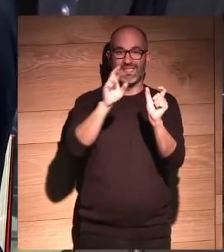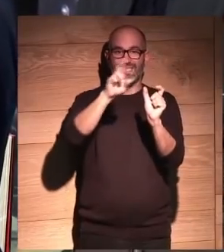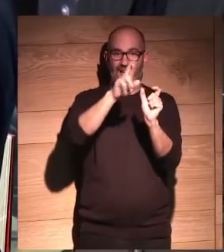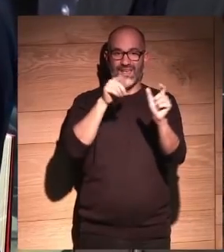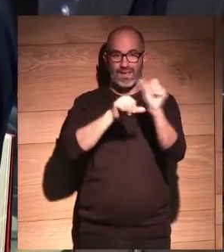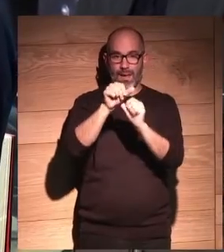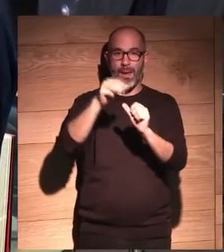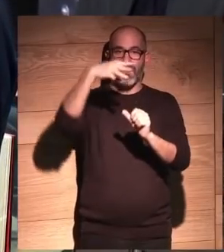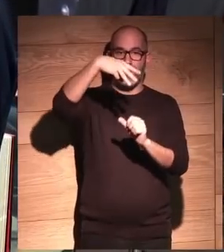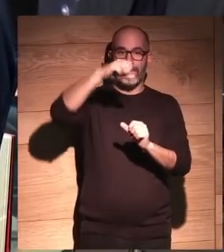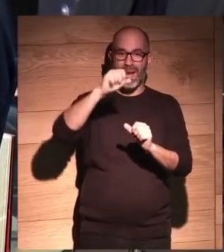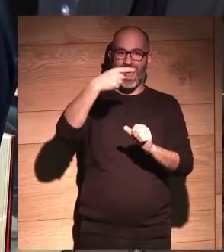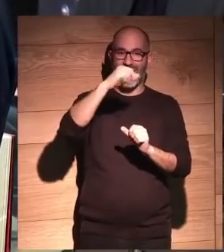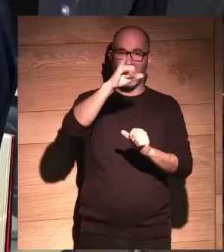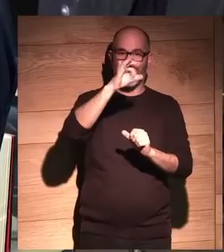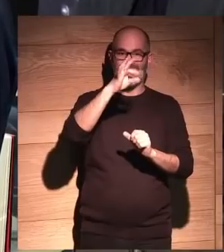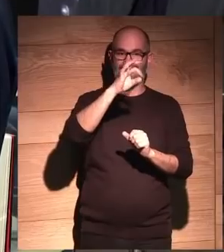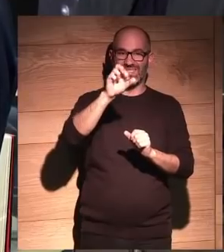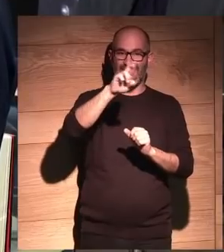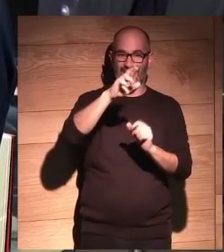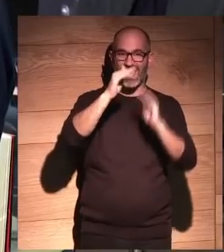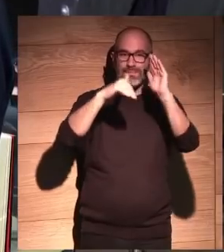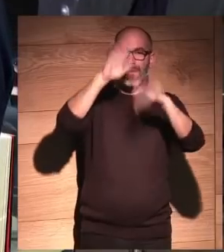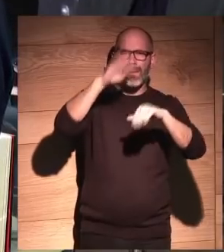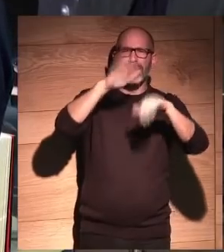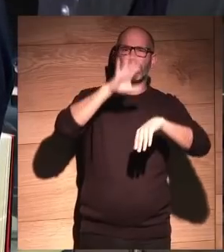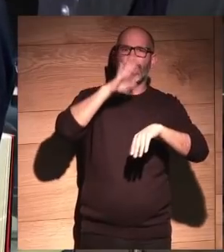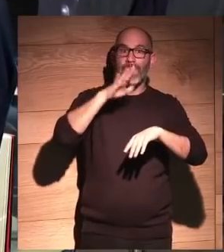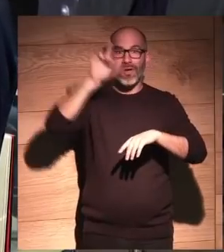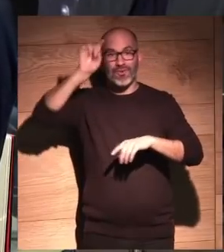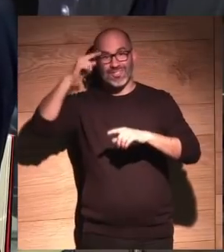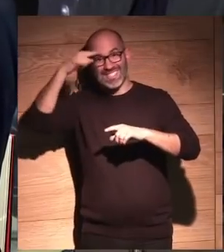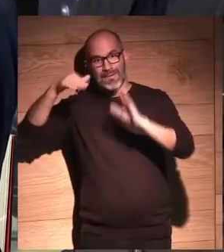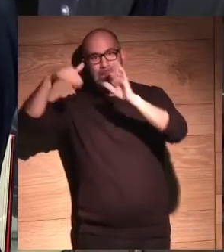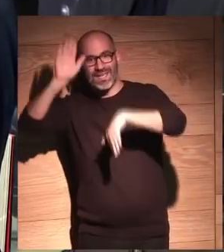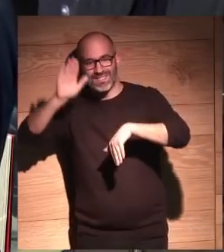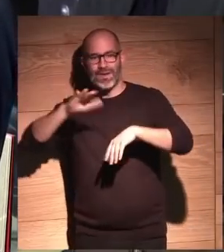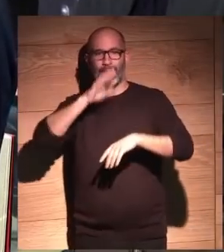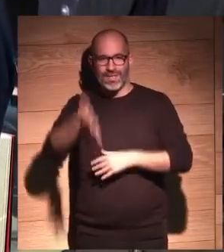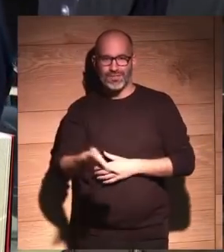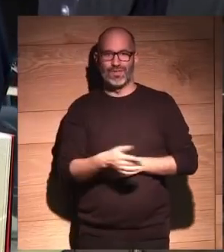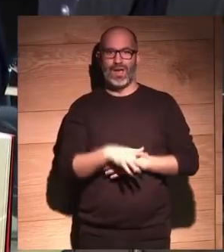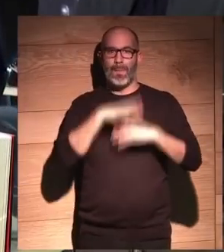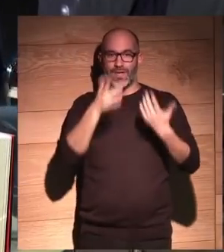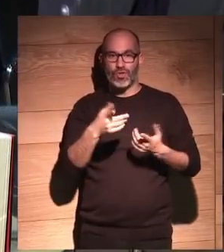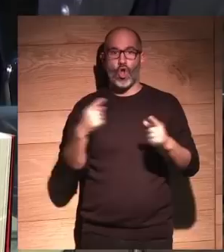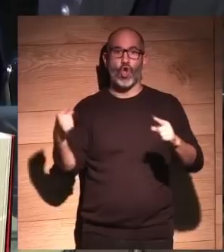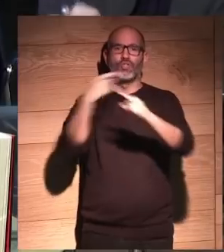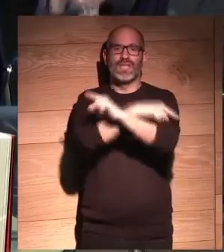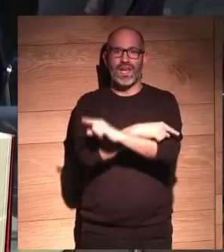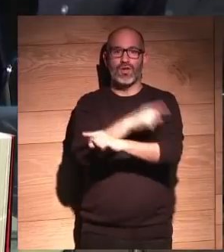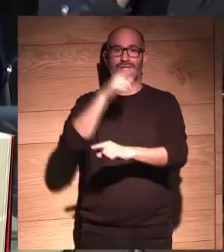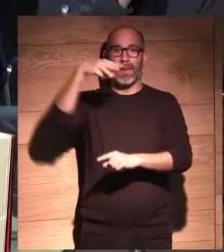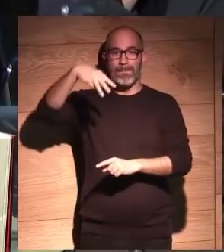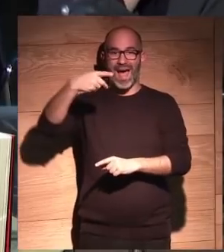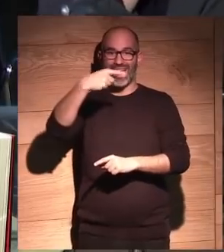instrumental, magister. Magister es el que es más. Es más porque sabe más. Por eso es más. Y por cierto, lo contrario